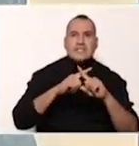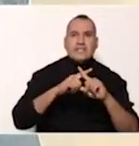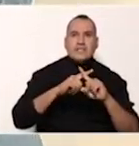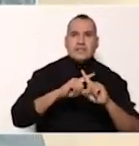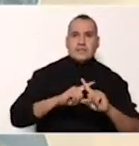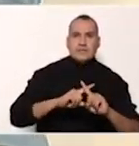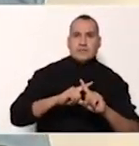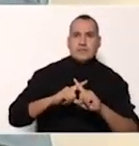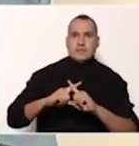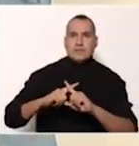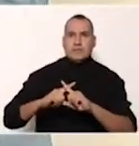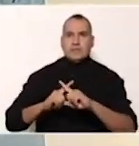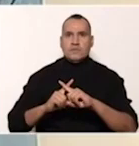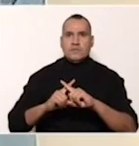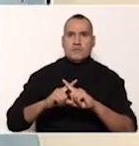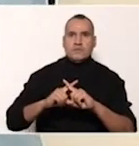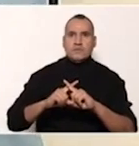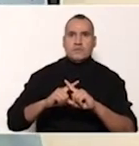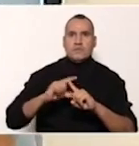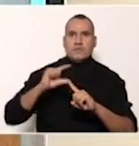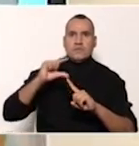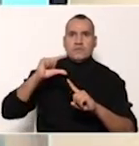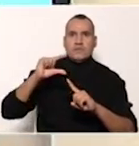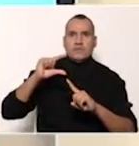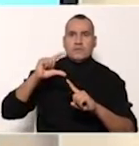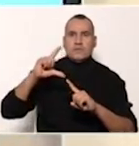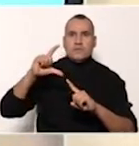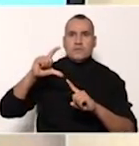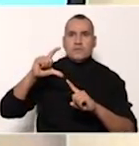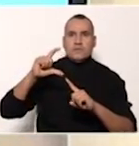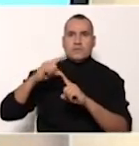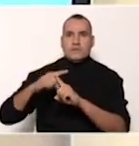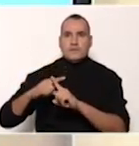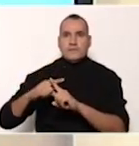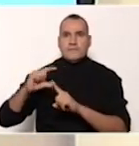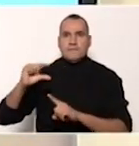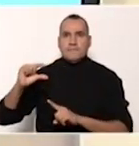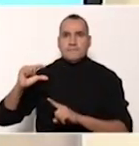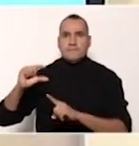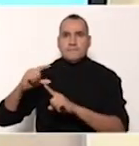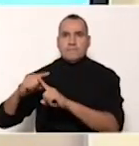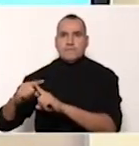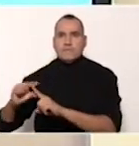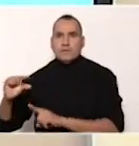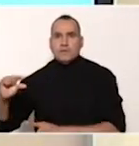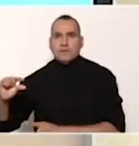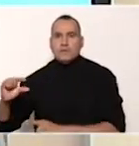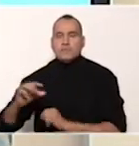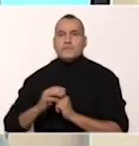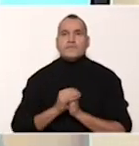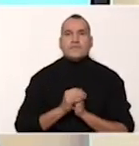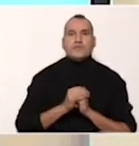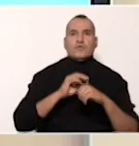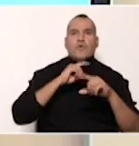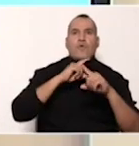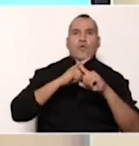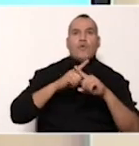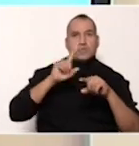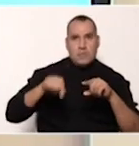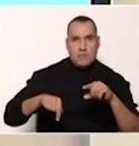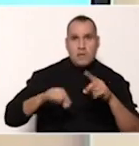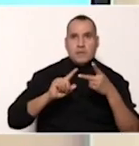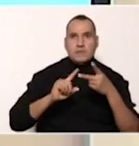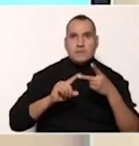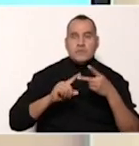ascendente o descendente. Yo prefiero nombrarlo creciente o decreciente. Vamos